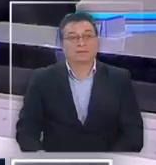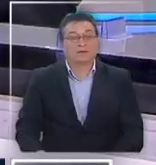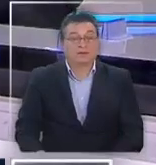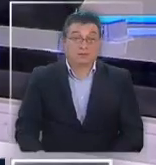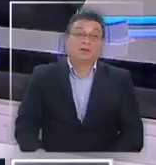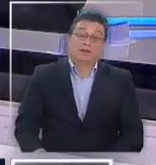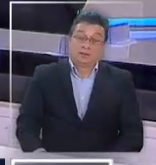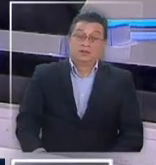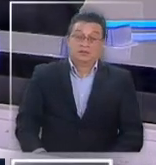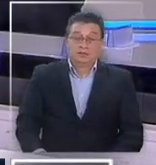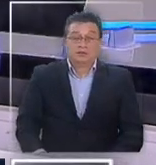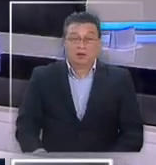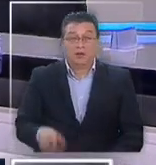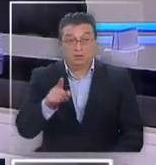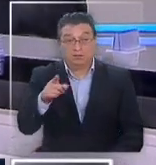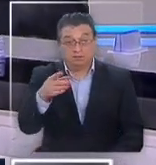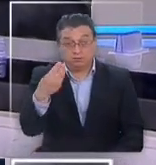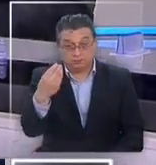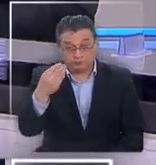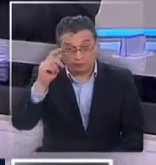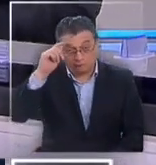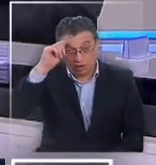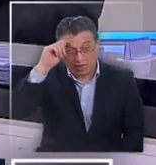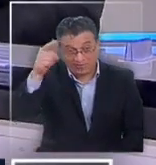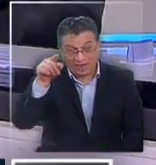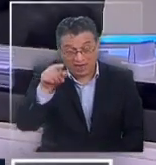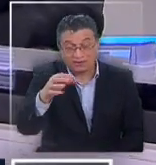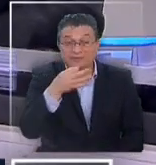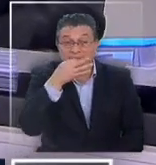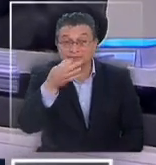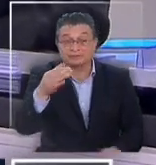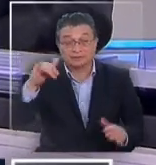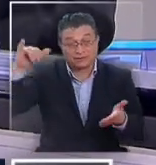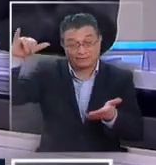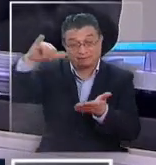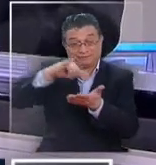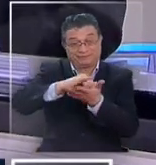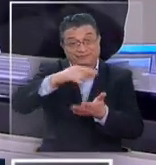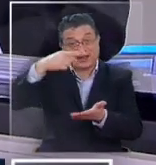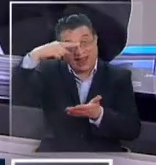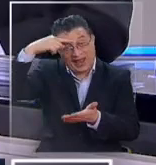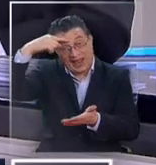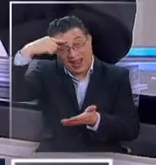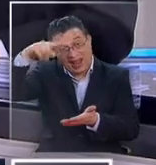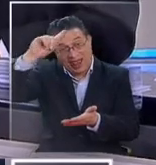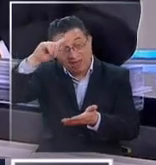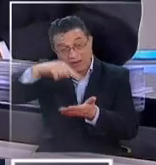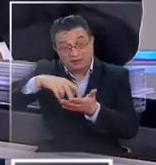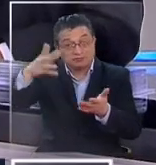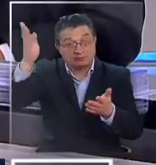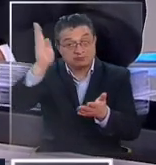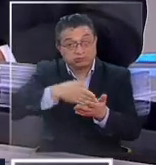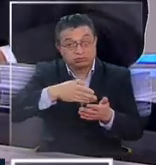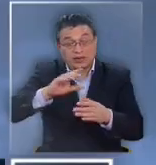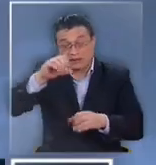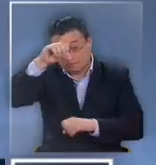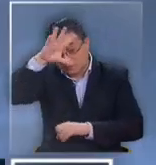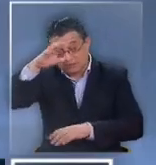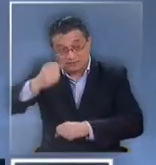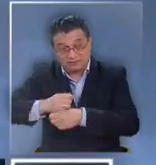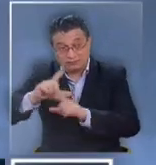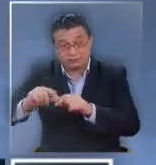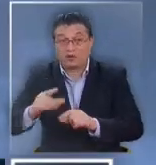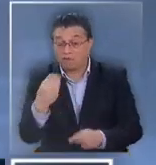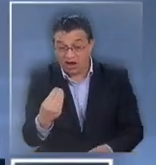diego me parece una buena idea por ejemplo cerrar el aeropuerto de calama y restringir a su mínima expresión la actividad minera no